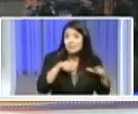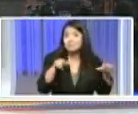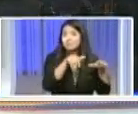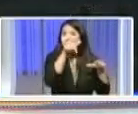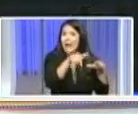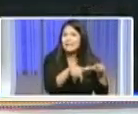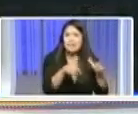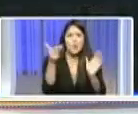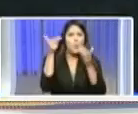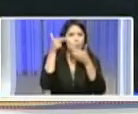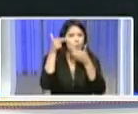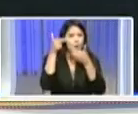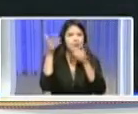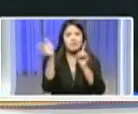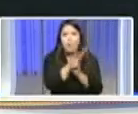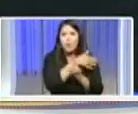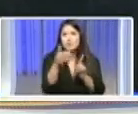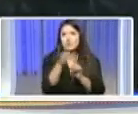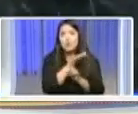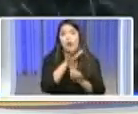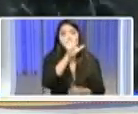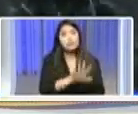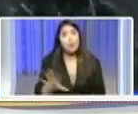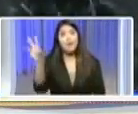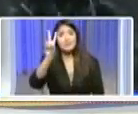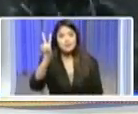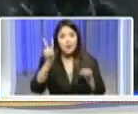de los secuestros y la tortura del país.